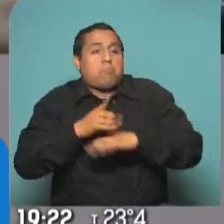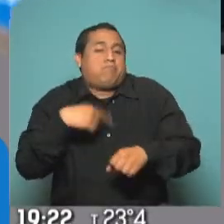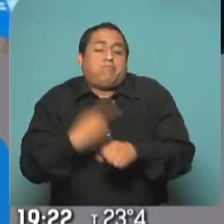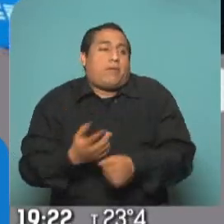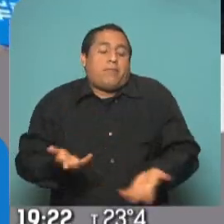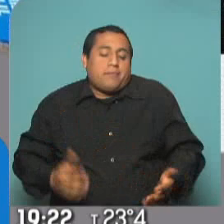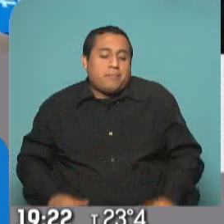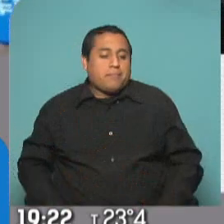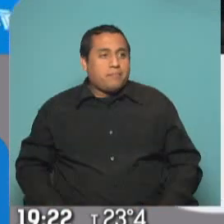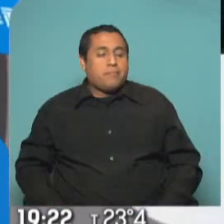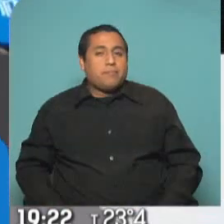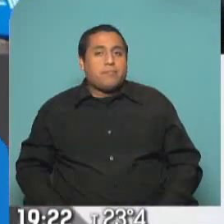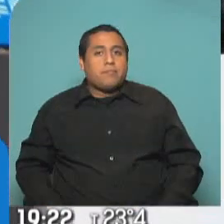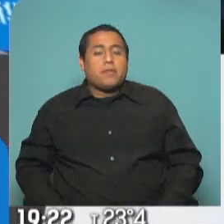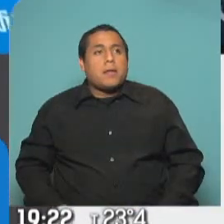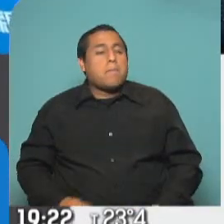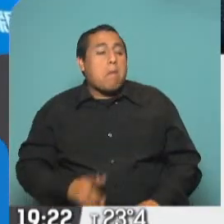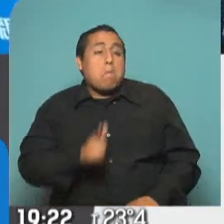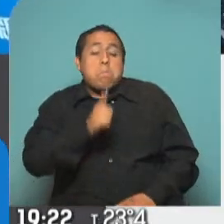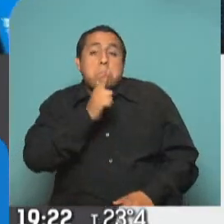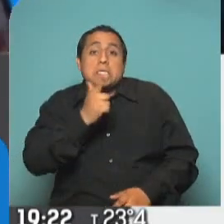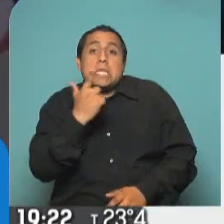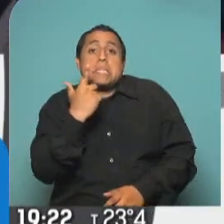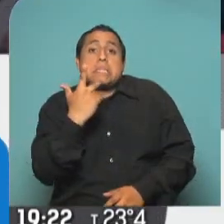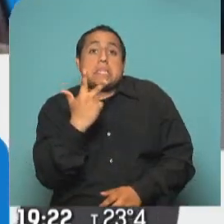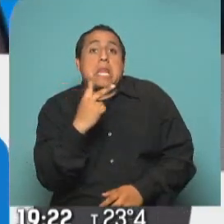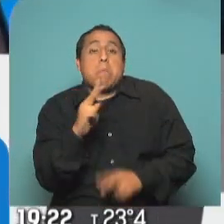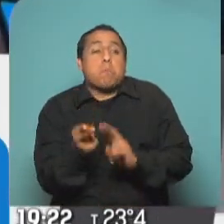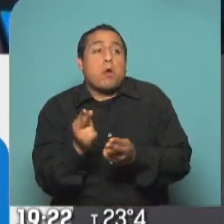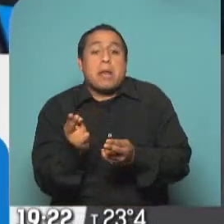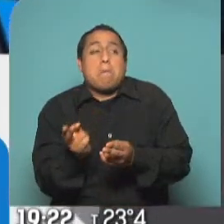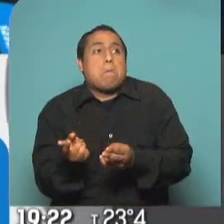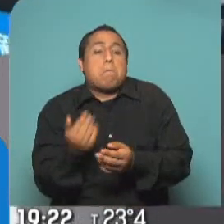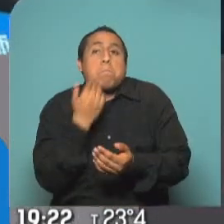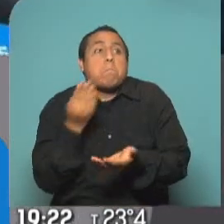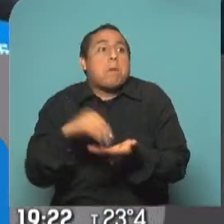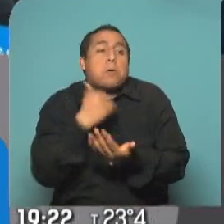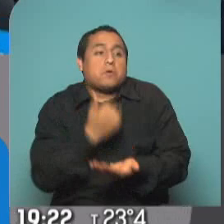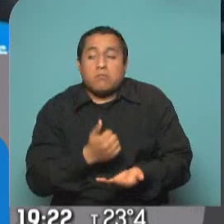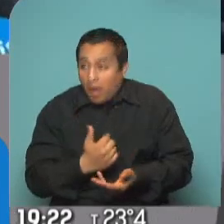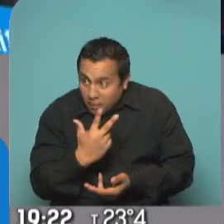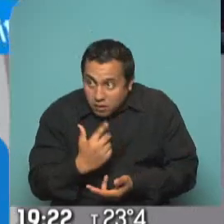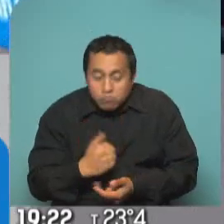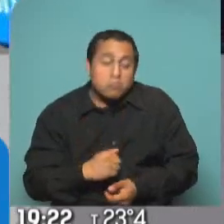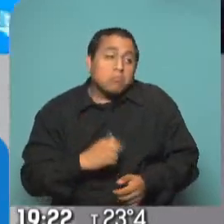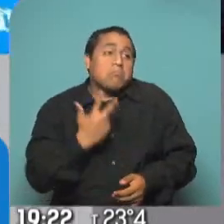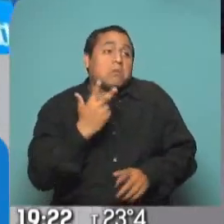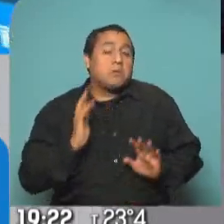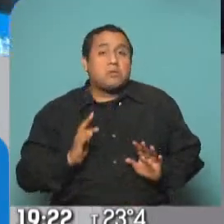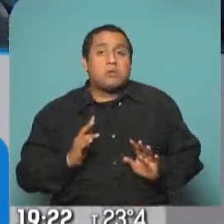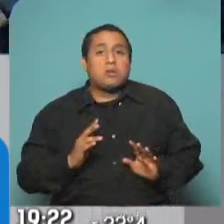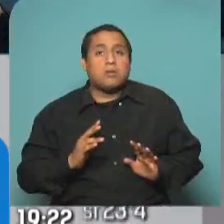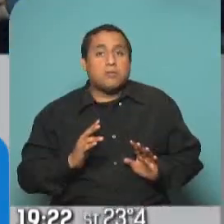acceso. Y aparentemente 3, dicen. No sé si es 3 o más. ¿Tres fallecidos? 3 fallecidos. ¿Habían tenido problemas con